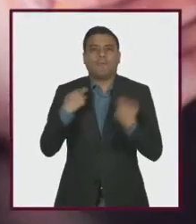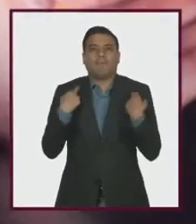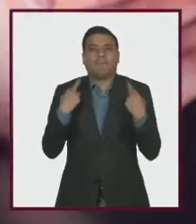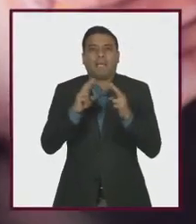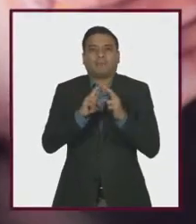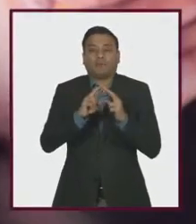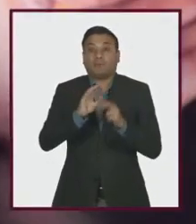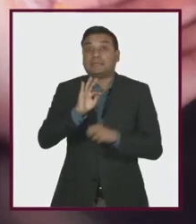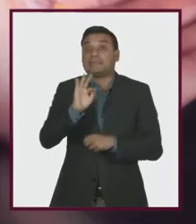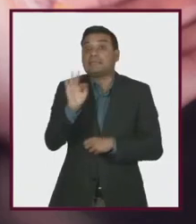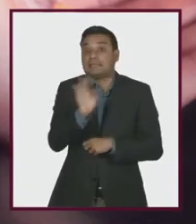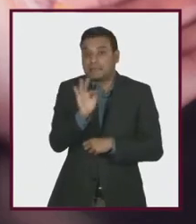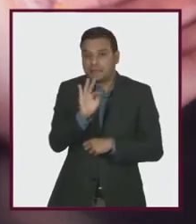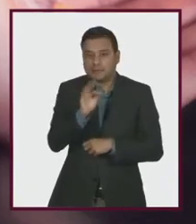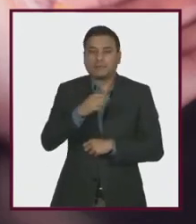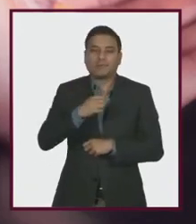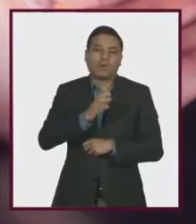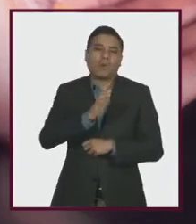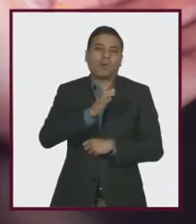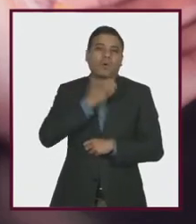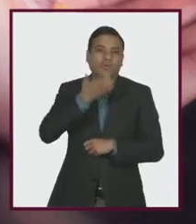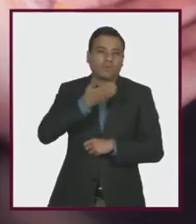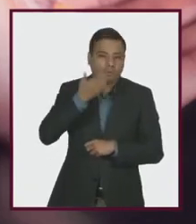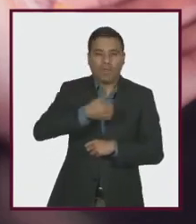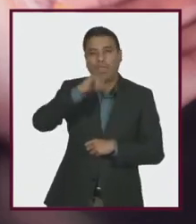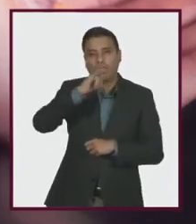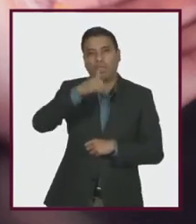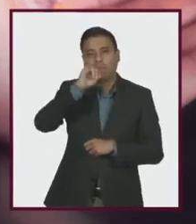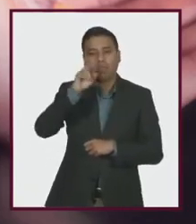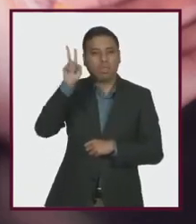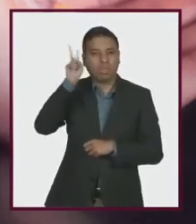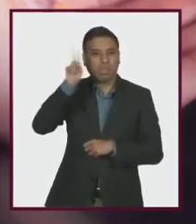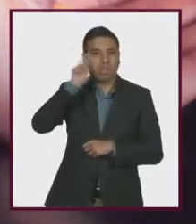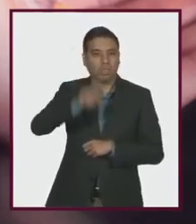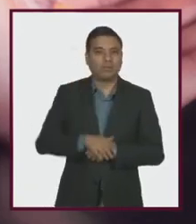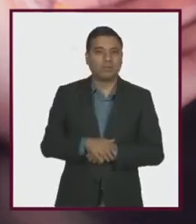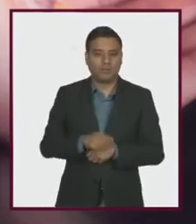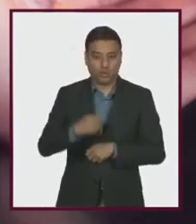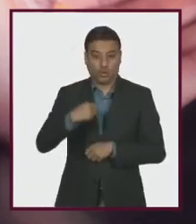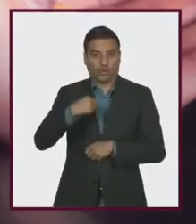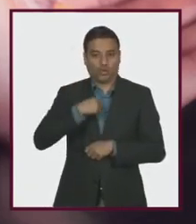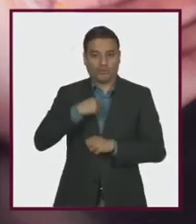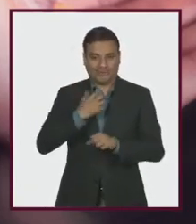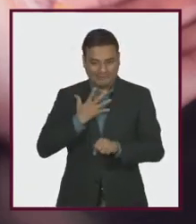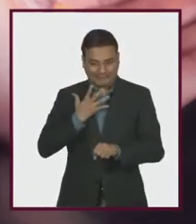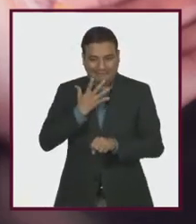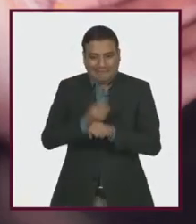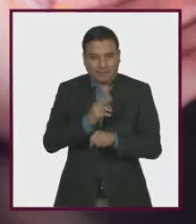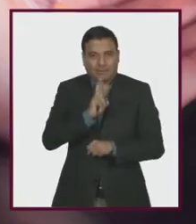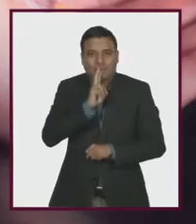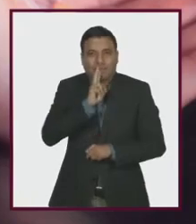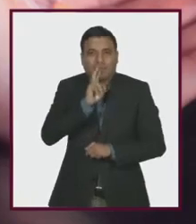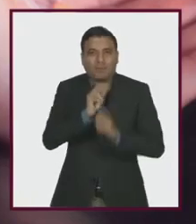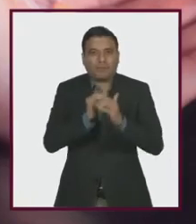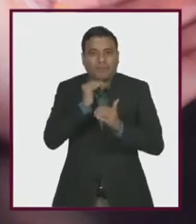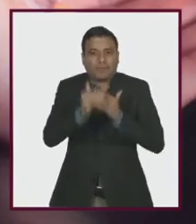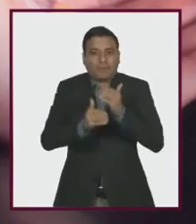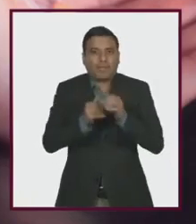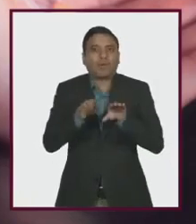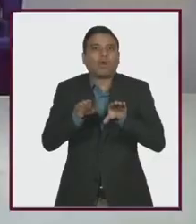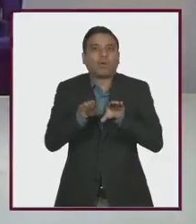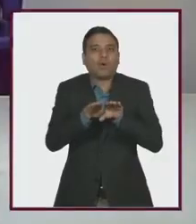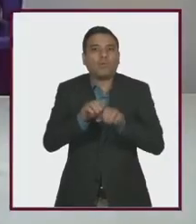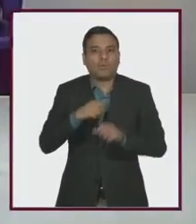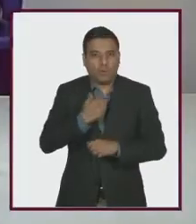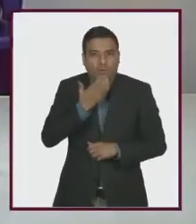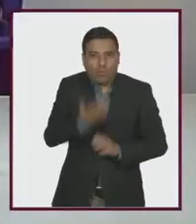adicción, alcoholismo, por mencionar alguna, mejoren a nivel personal, ya que deben ser el ejemplo de sus estudiantes? Bueno,